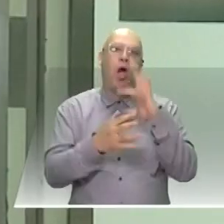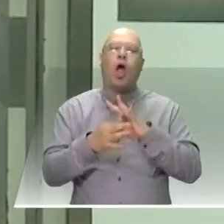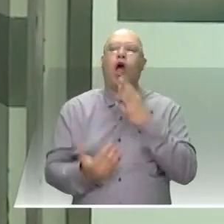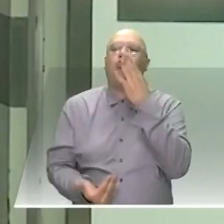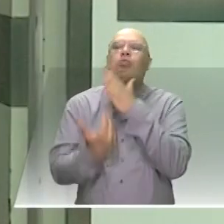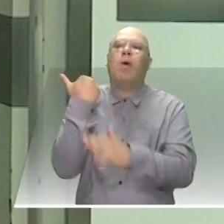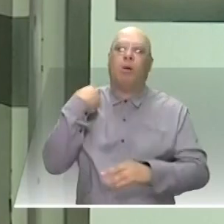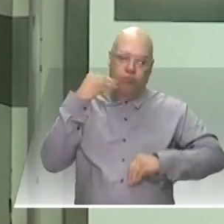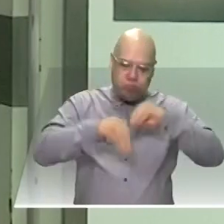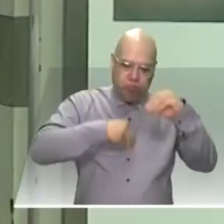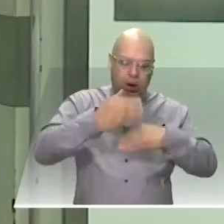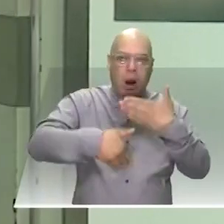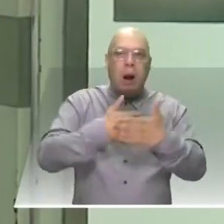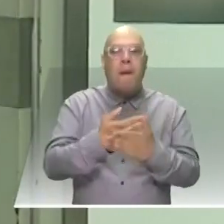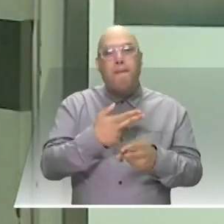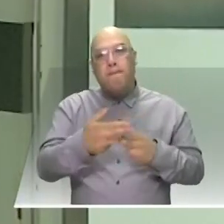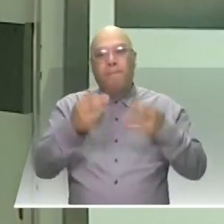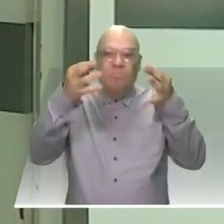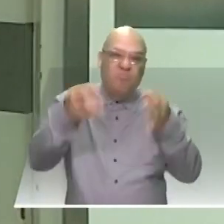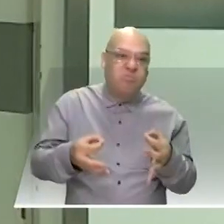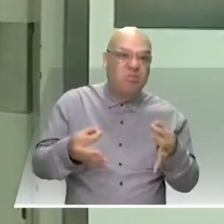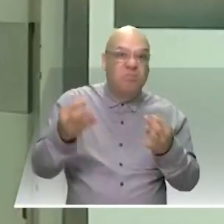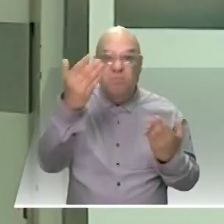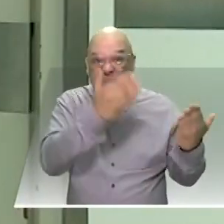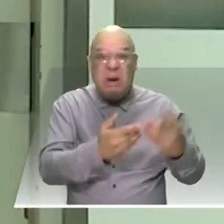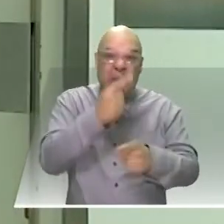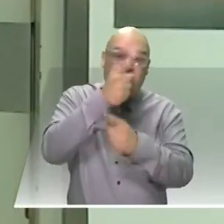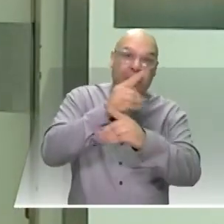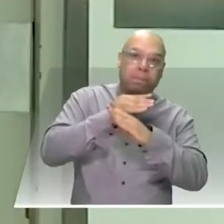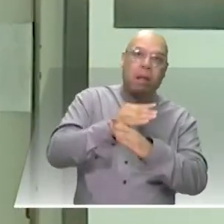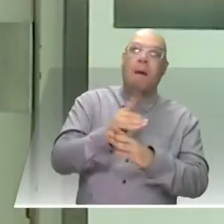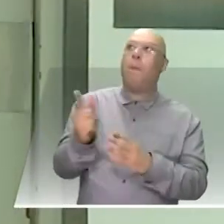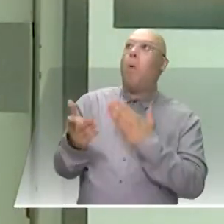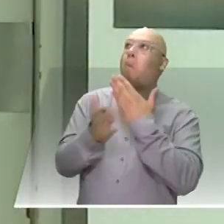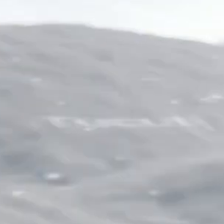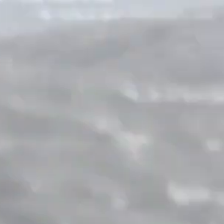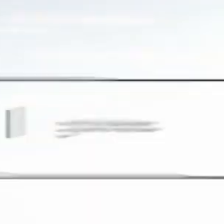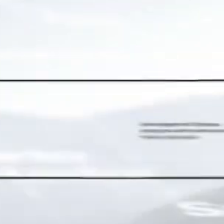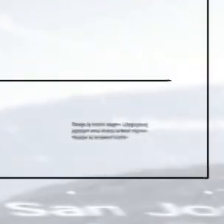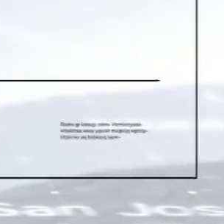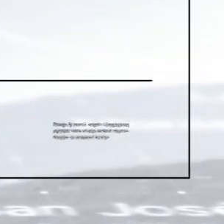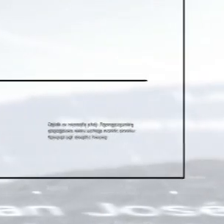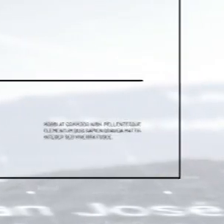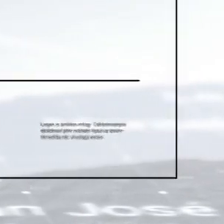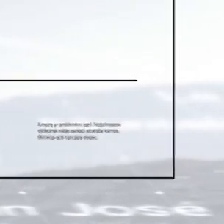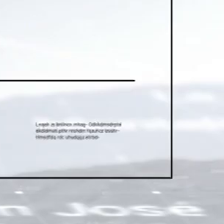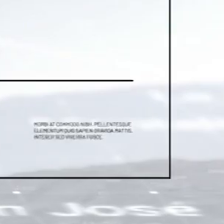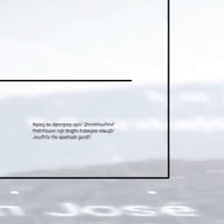preventivo y predictivo, pero aún no se conocen los detalles de cada propuesta.